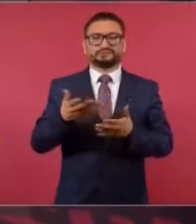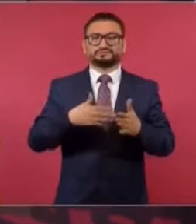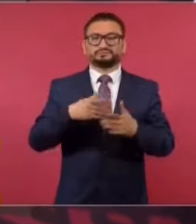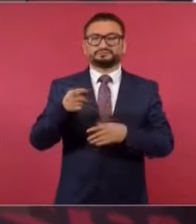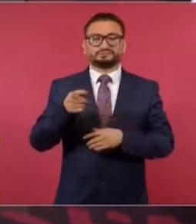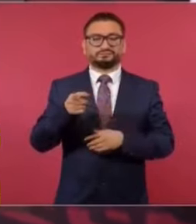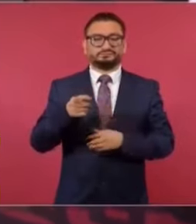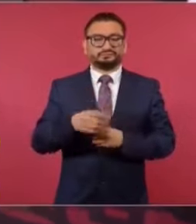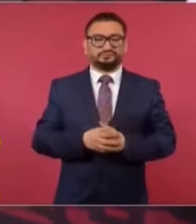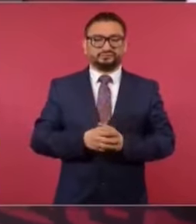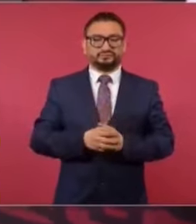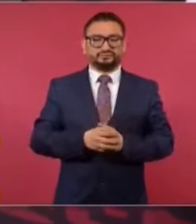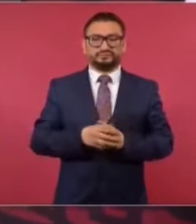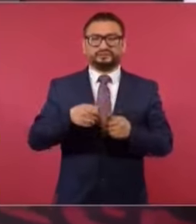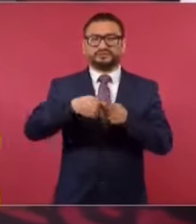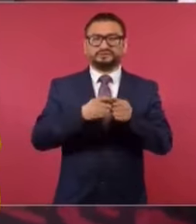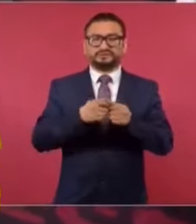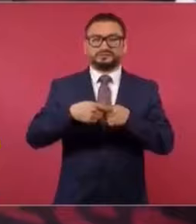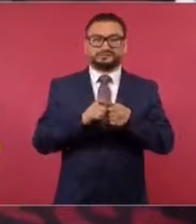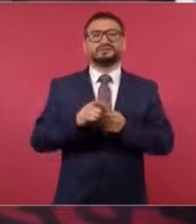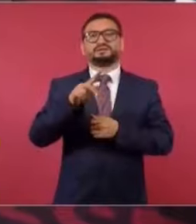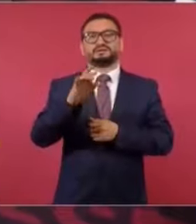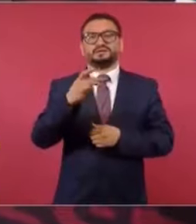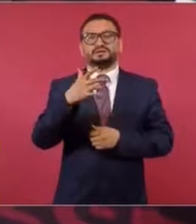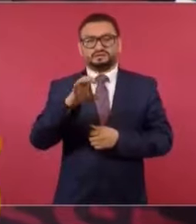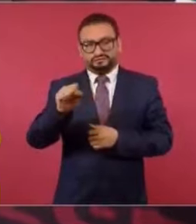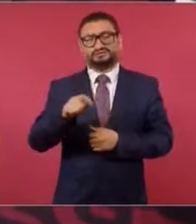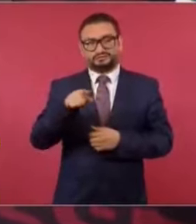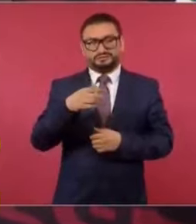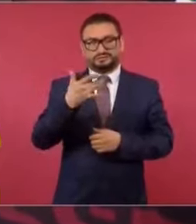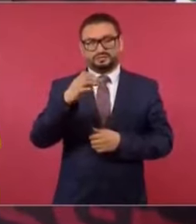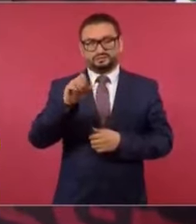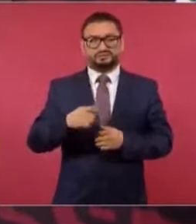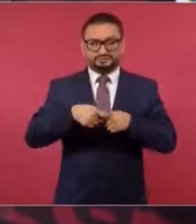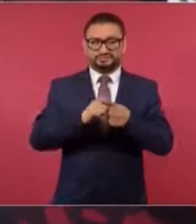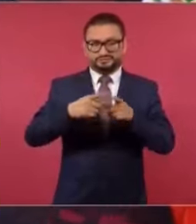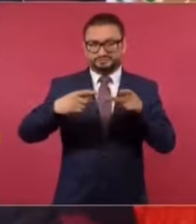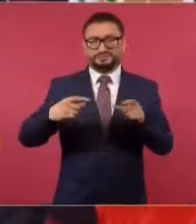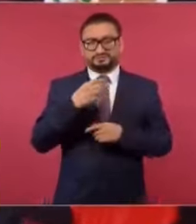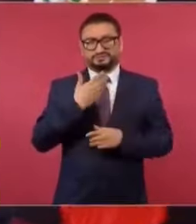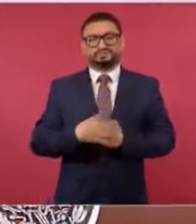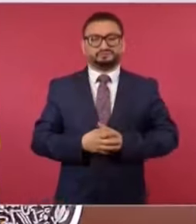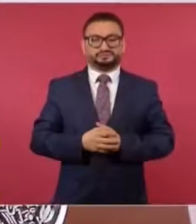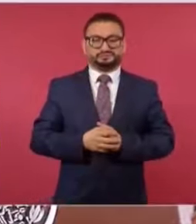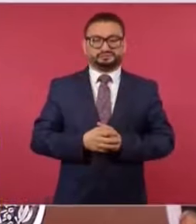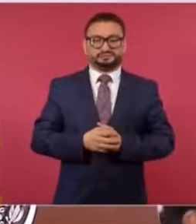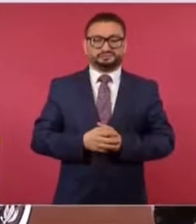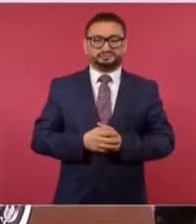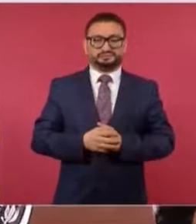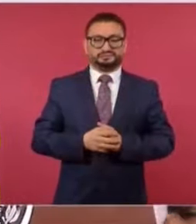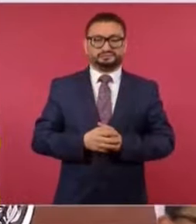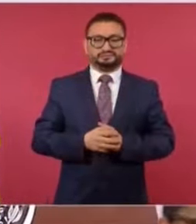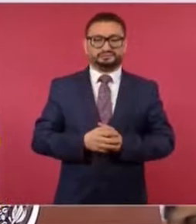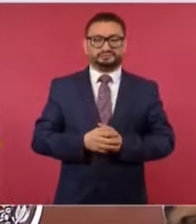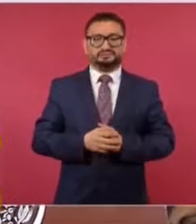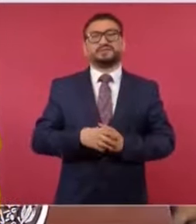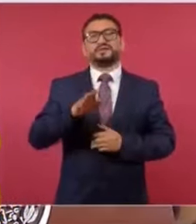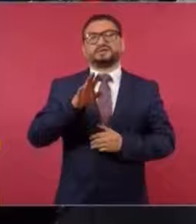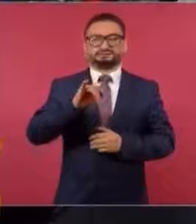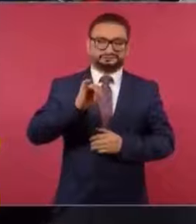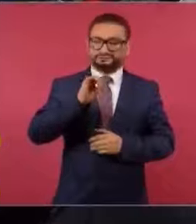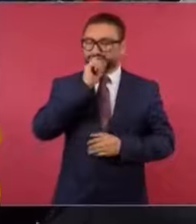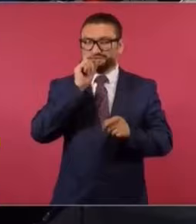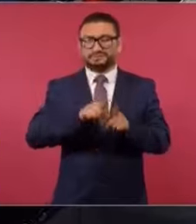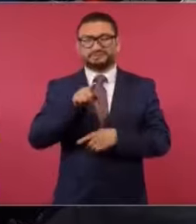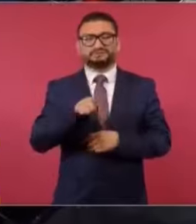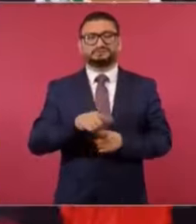Los que hacen de haba. Tlacoyos. Unos tlacoyos. Ah, sí, también.